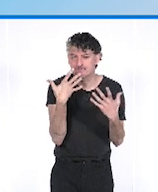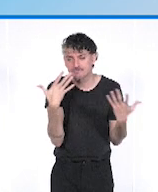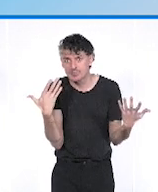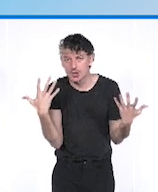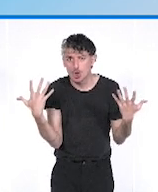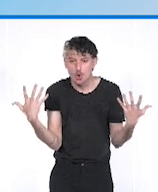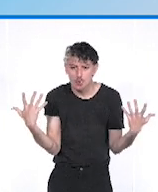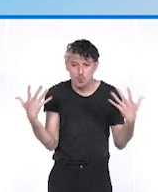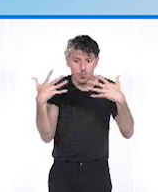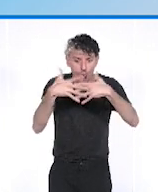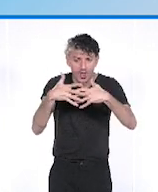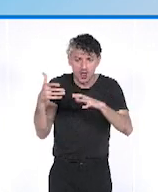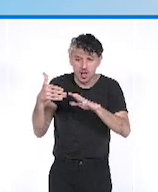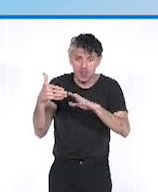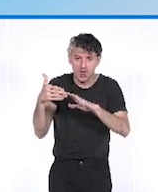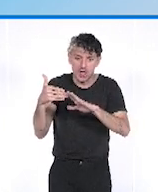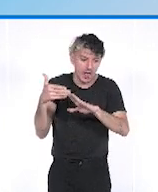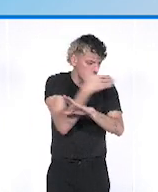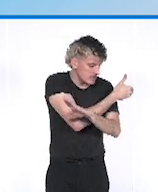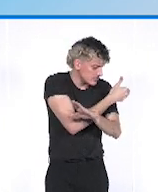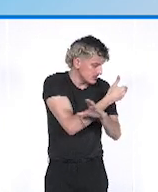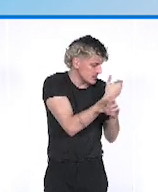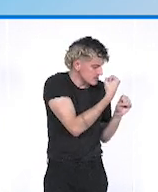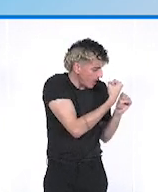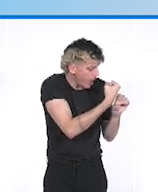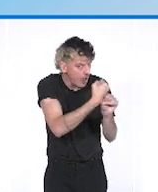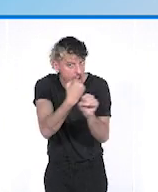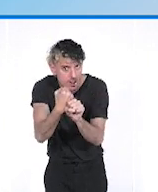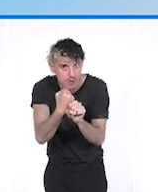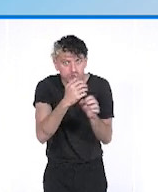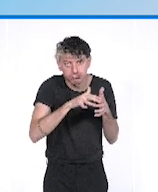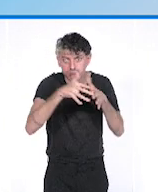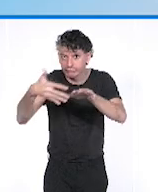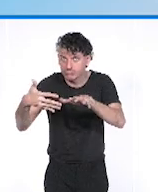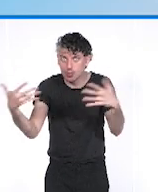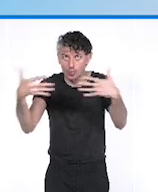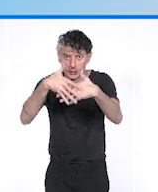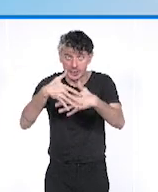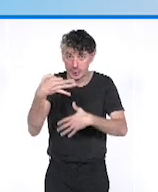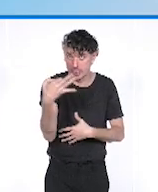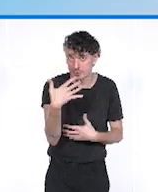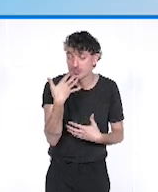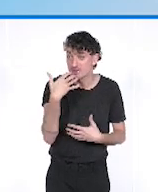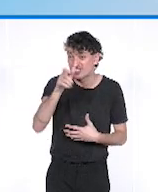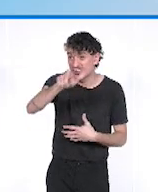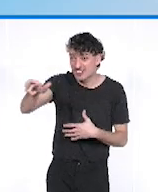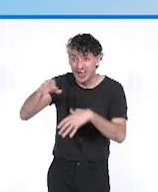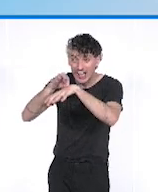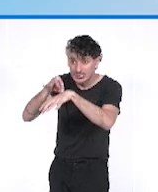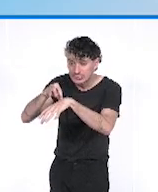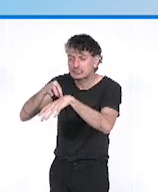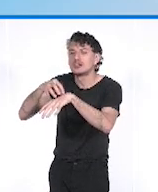manera todo ese trabajo previo que que han desarrollado no Por una parte tienen que tienen que hablar con esos agentes tienen que tenerlos